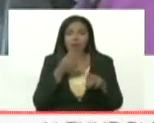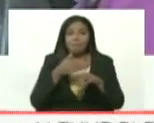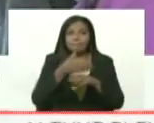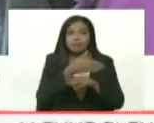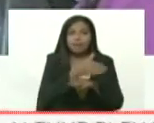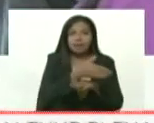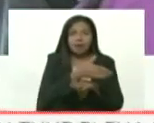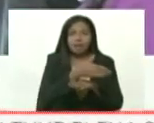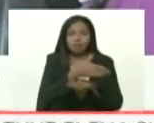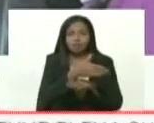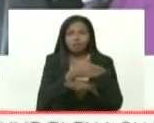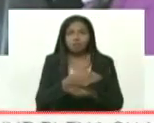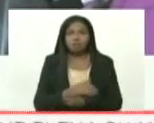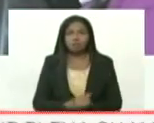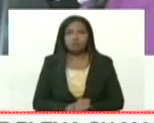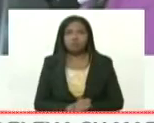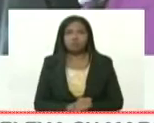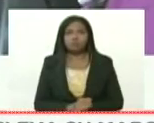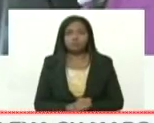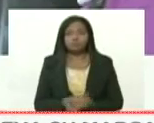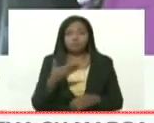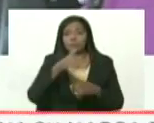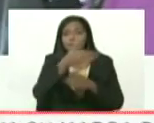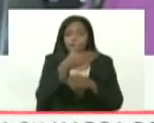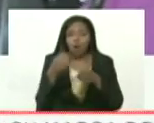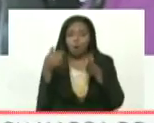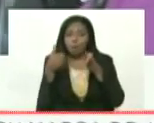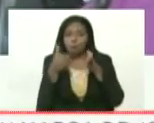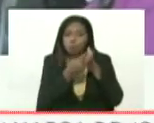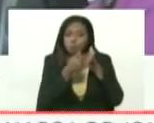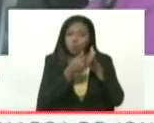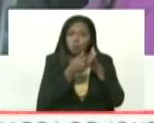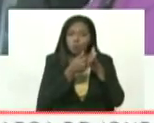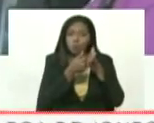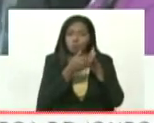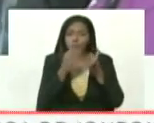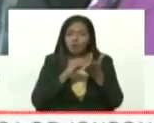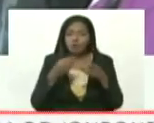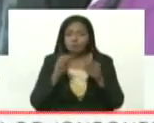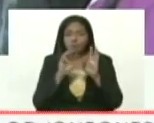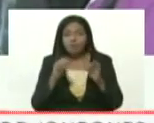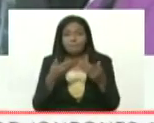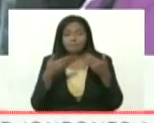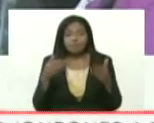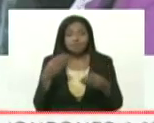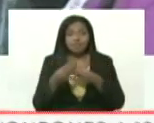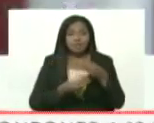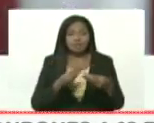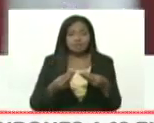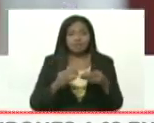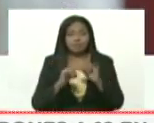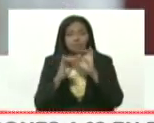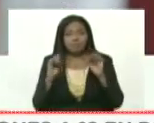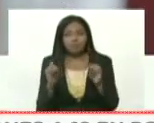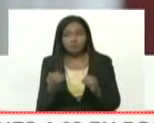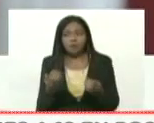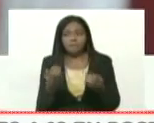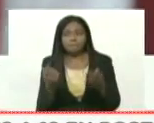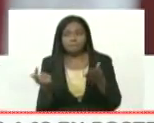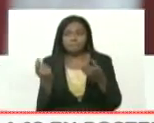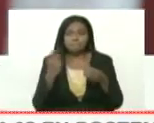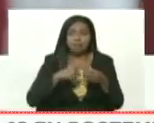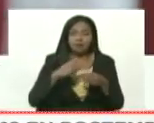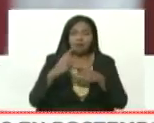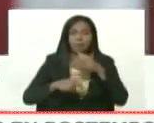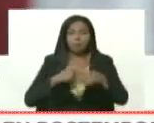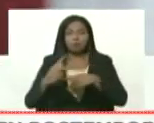inyecta a la cachama. En la aleta dorsal o en la cola o en la, por los lados. Y nos permite, pues, inducirla para los